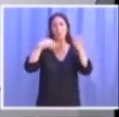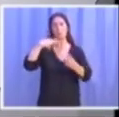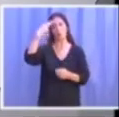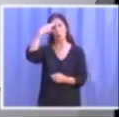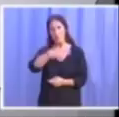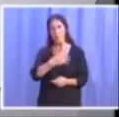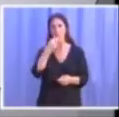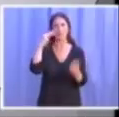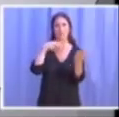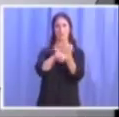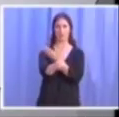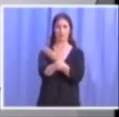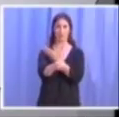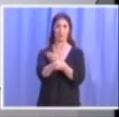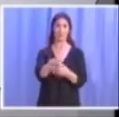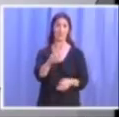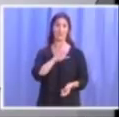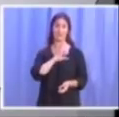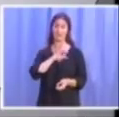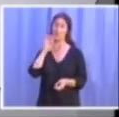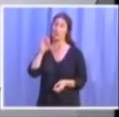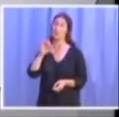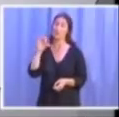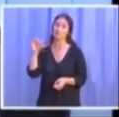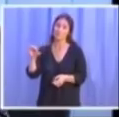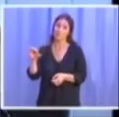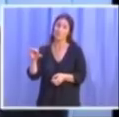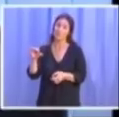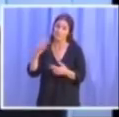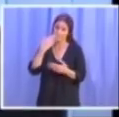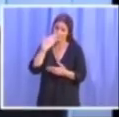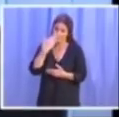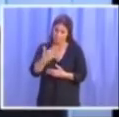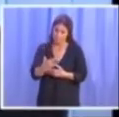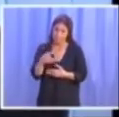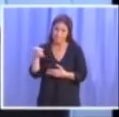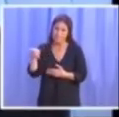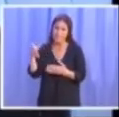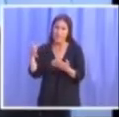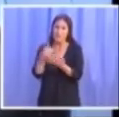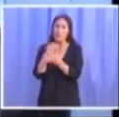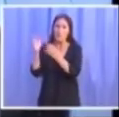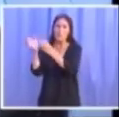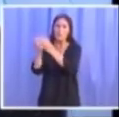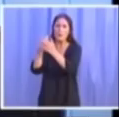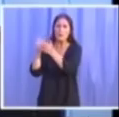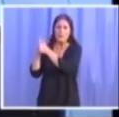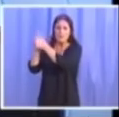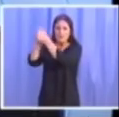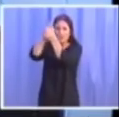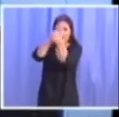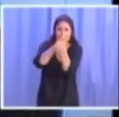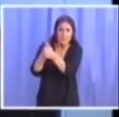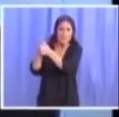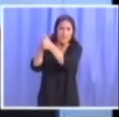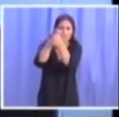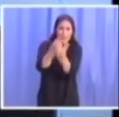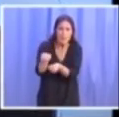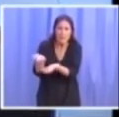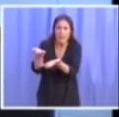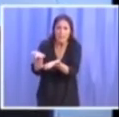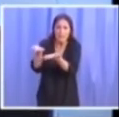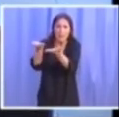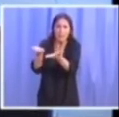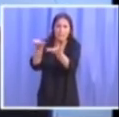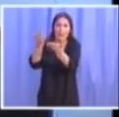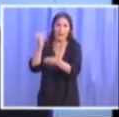de mucha transparencia. Señor Pérez, literalmente perseguía a todos los granadinos con la subida del IBI durante años.